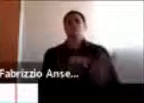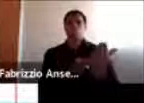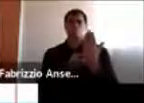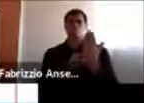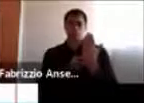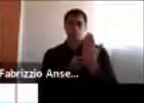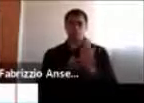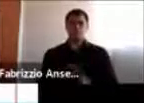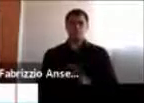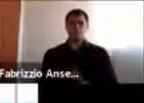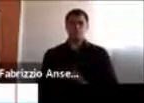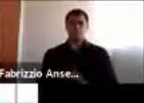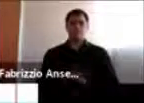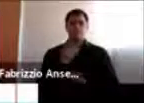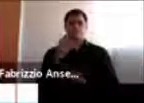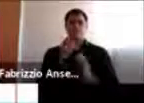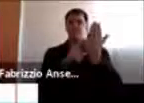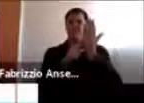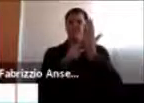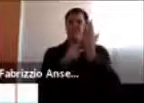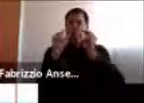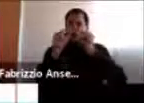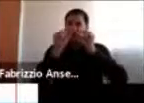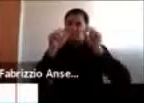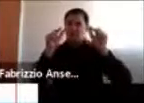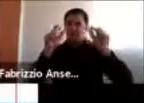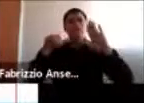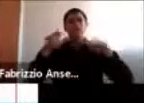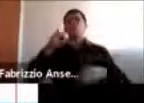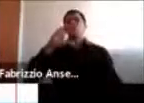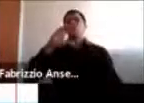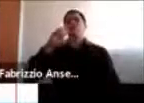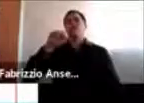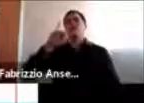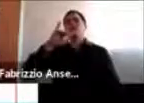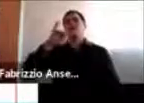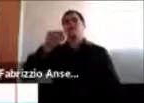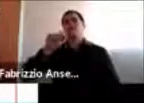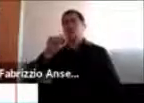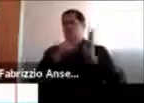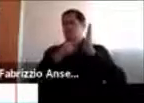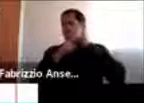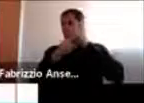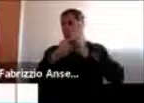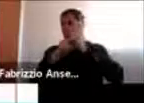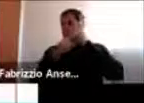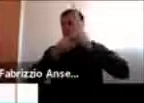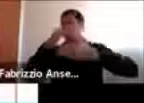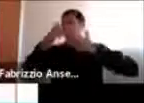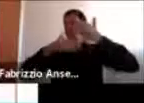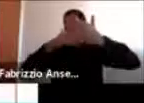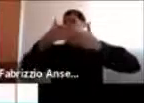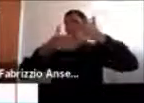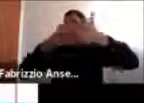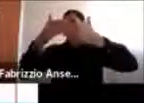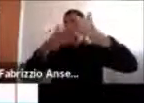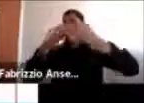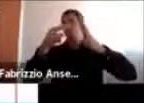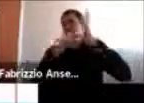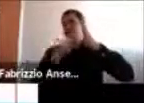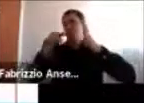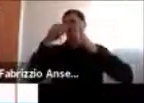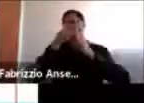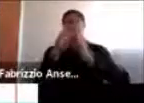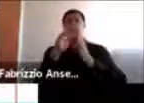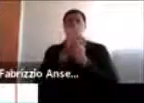aquí se ve chiquitito pero es lo que mostró la Camila que es el progreso por niveles también es súper importante porque nos sale por ejemplo ahí se ve